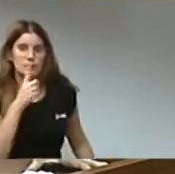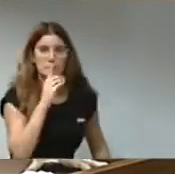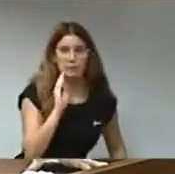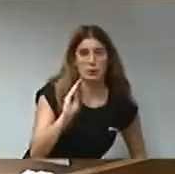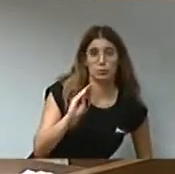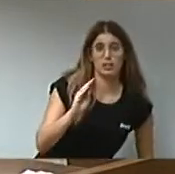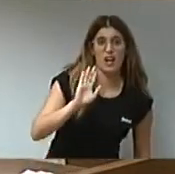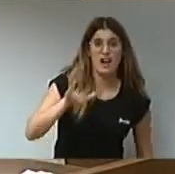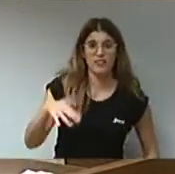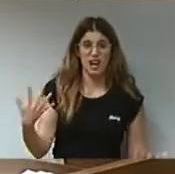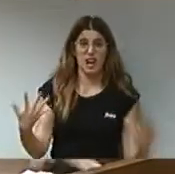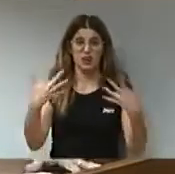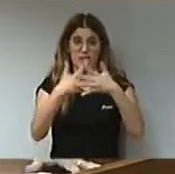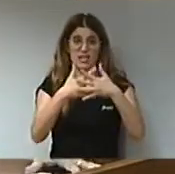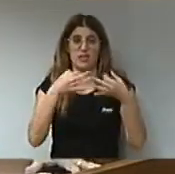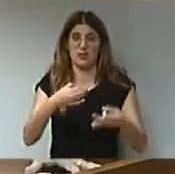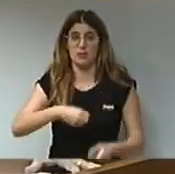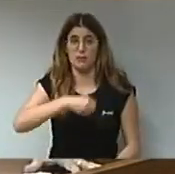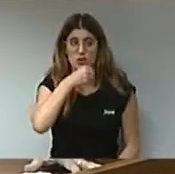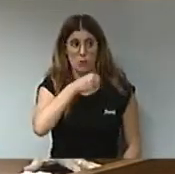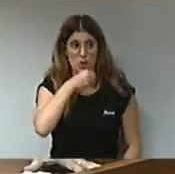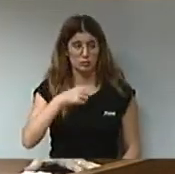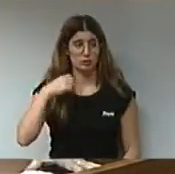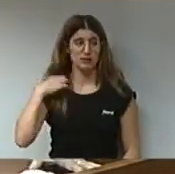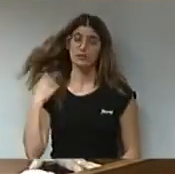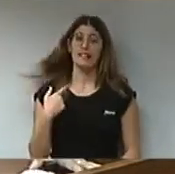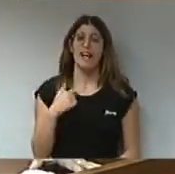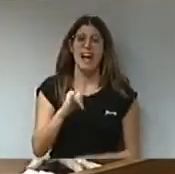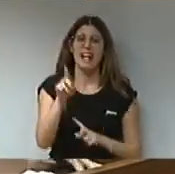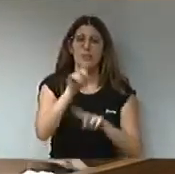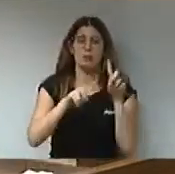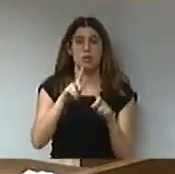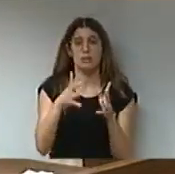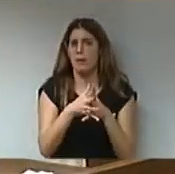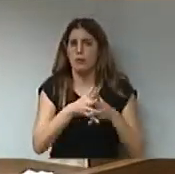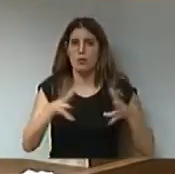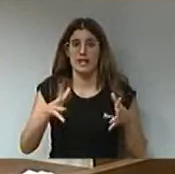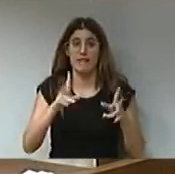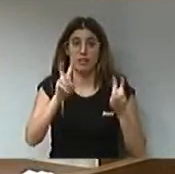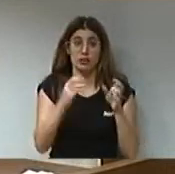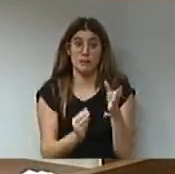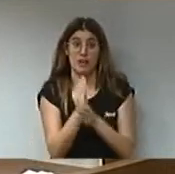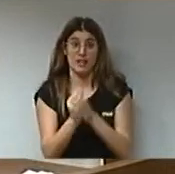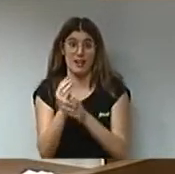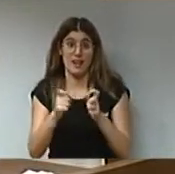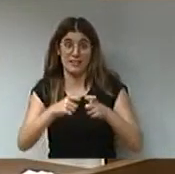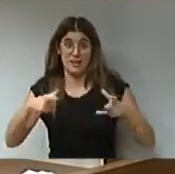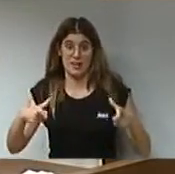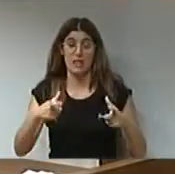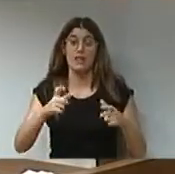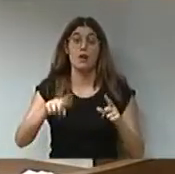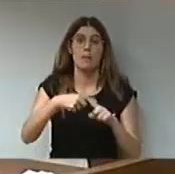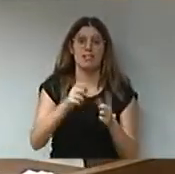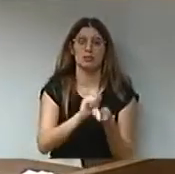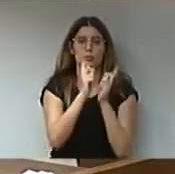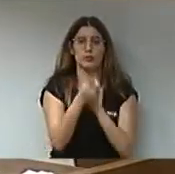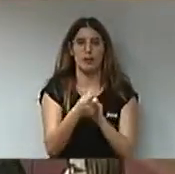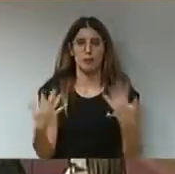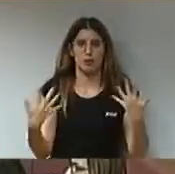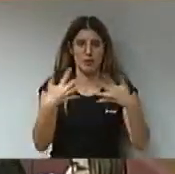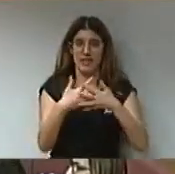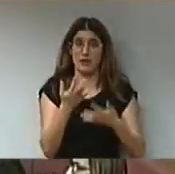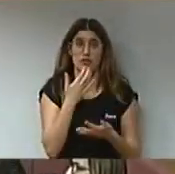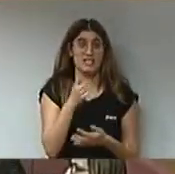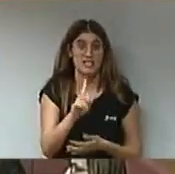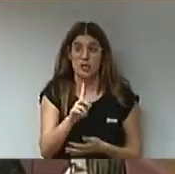los abuelos, en el mejor de los casos. Tenemos un problema grave con la natalidad y un camino necesario para la conciliación, sin la cual no